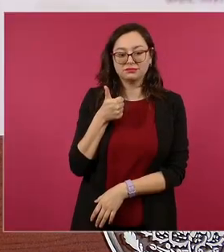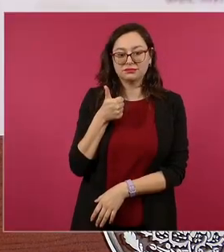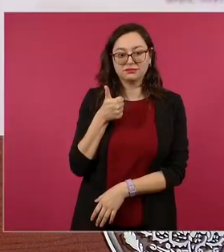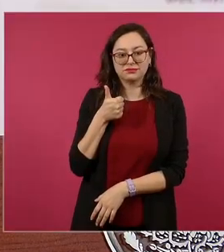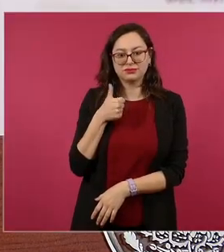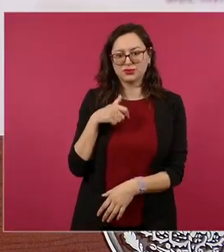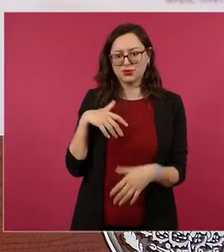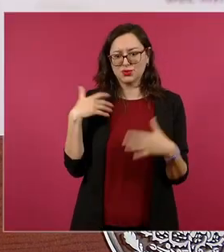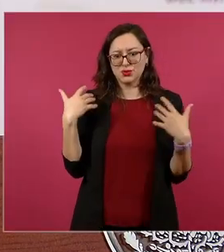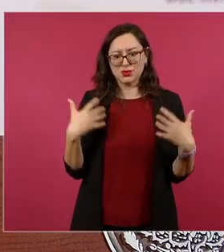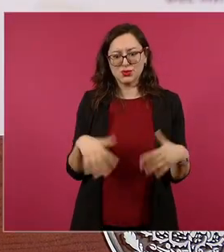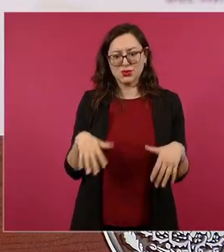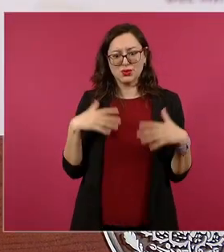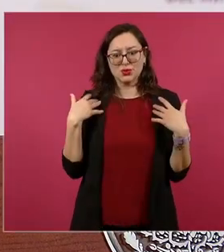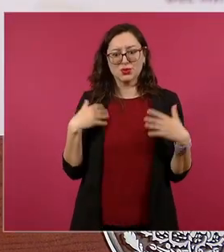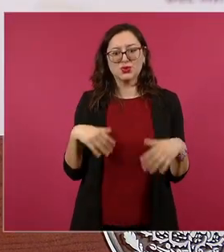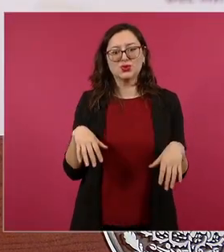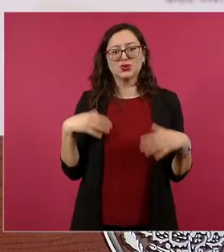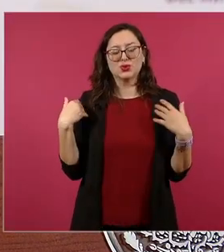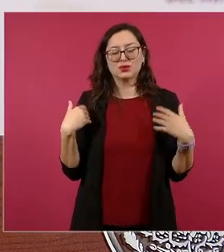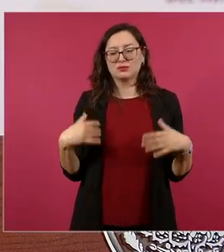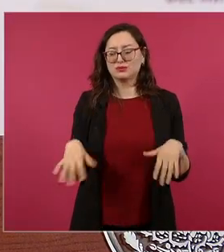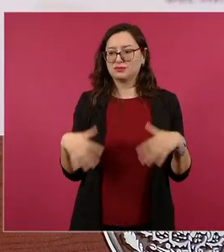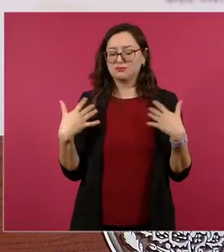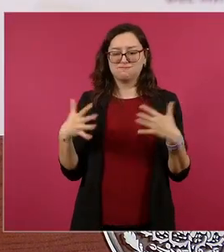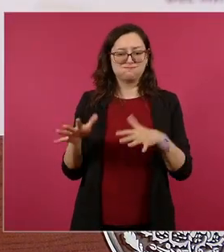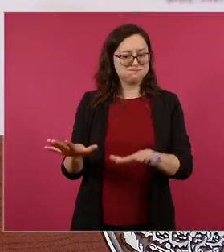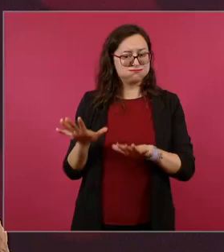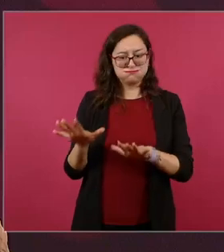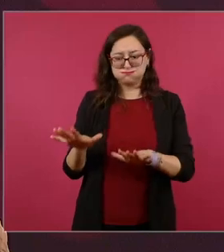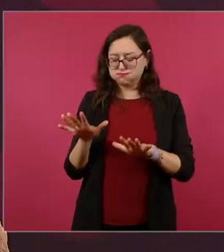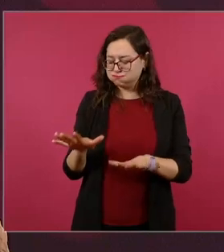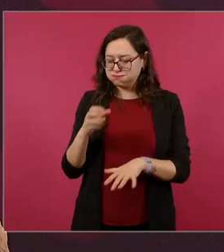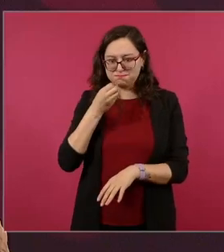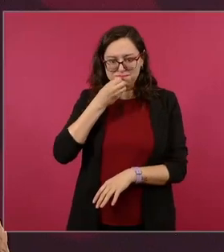excepcional, extraordinario, glorioso.